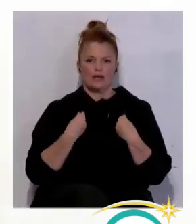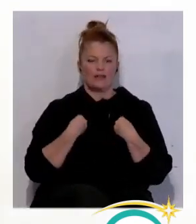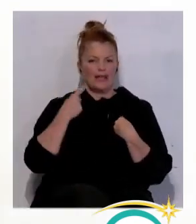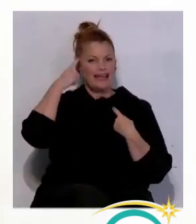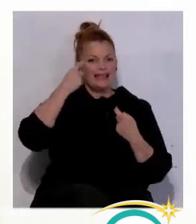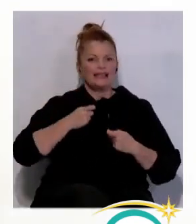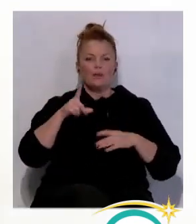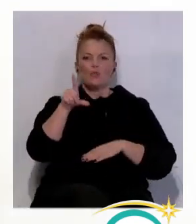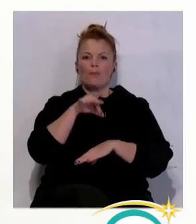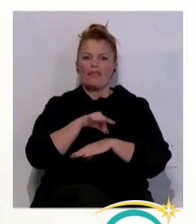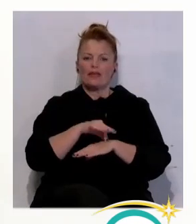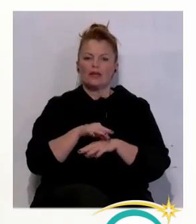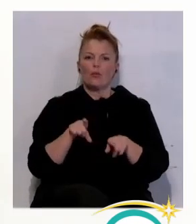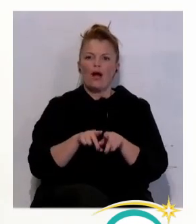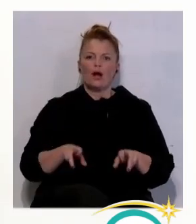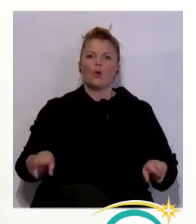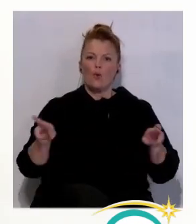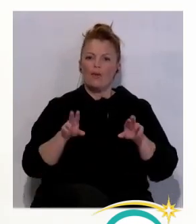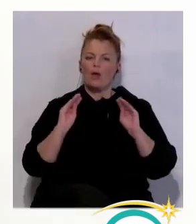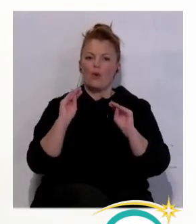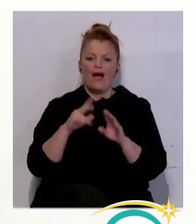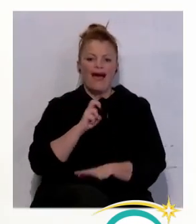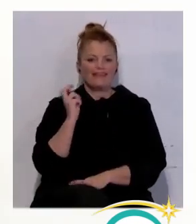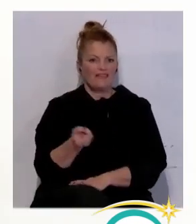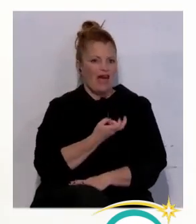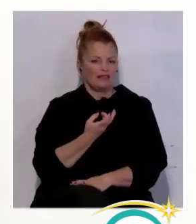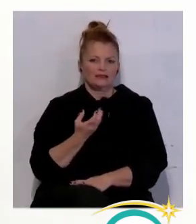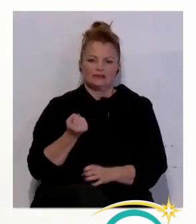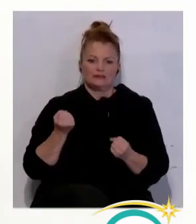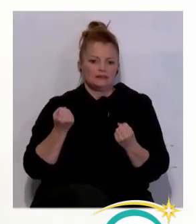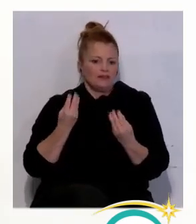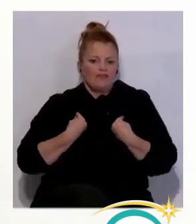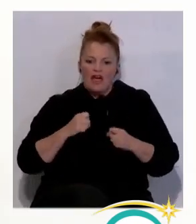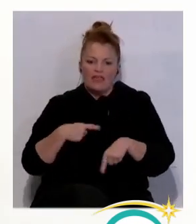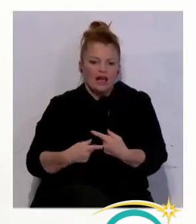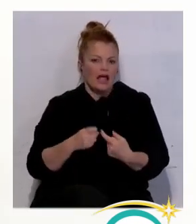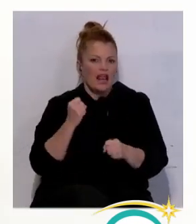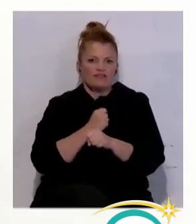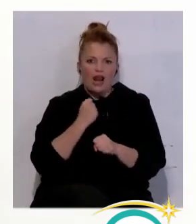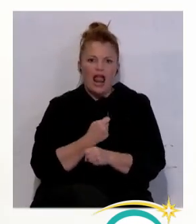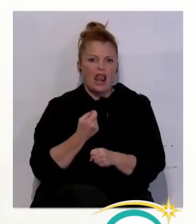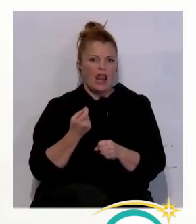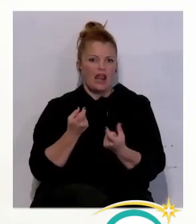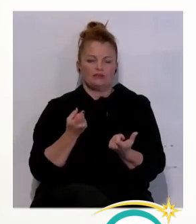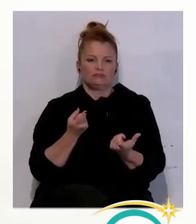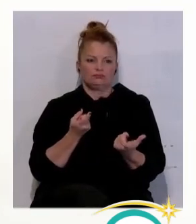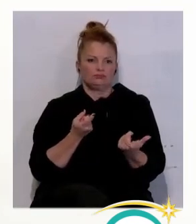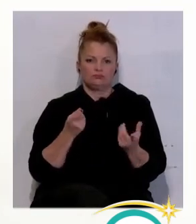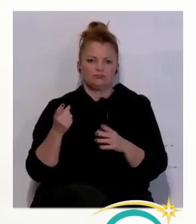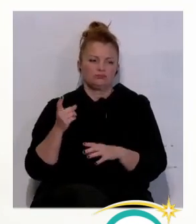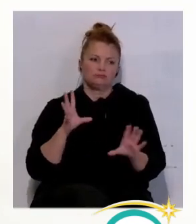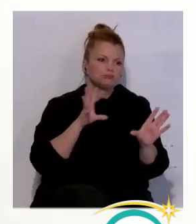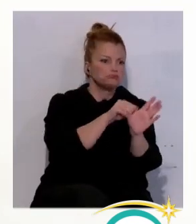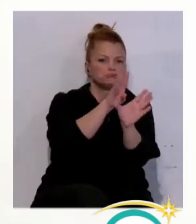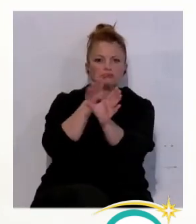paciente recupere sus actividades de la vida diaria, sus actividades laborales, la reincorporación a algún deporte